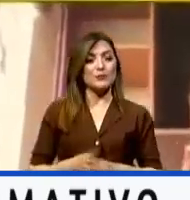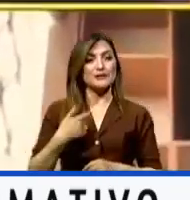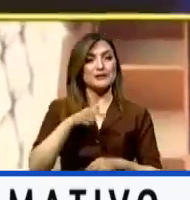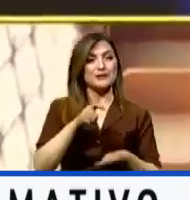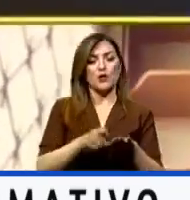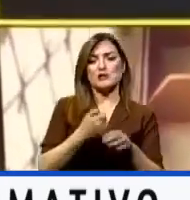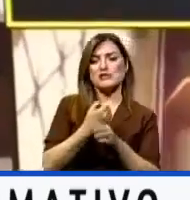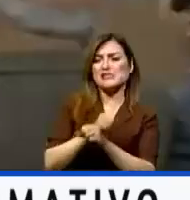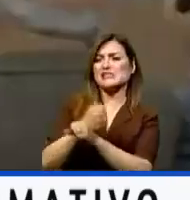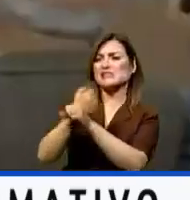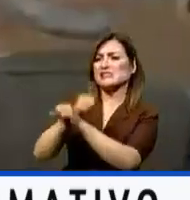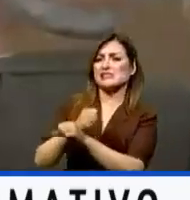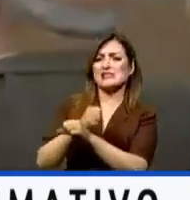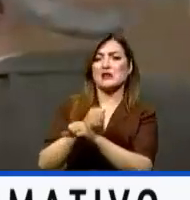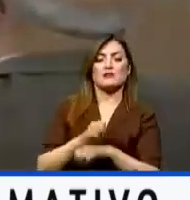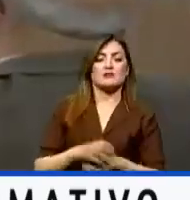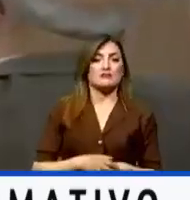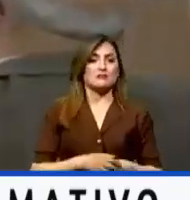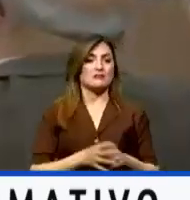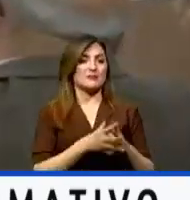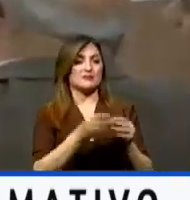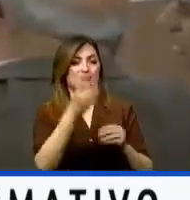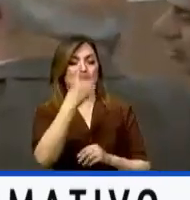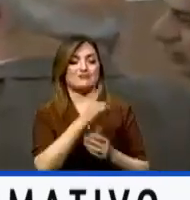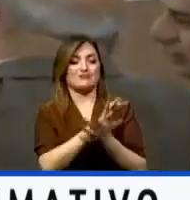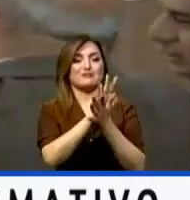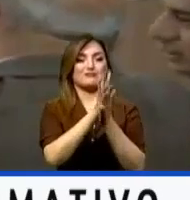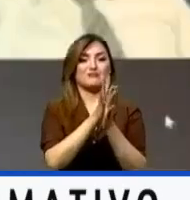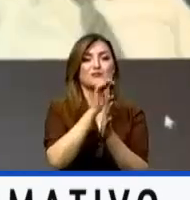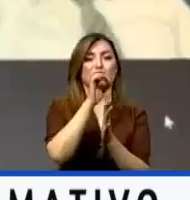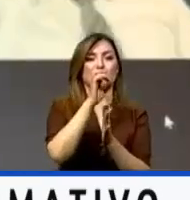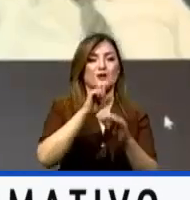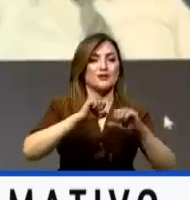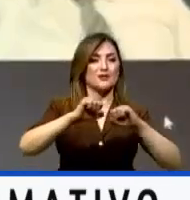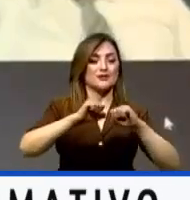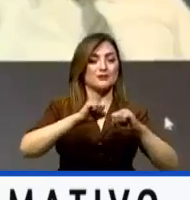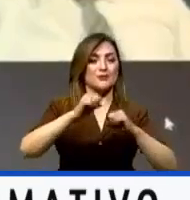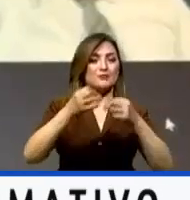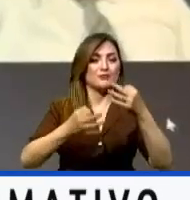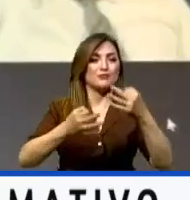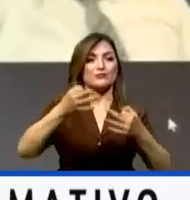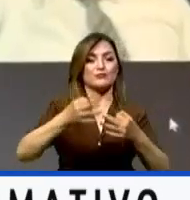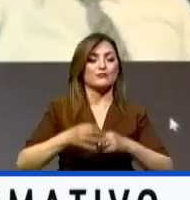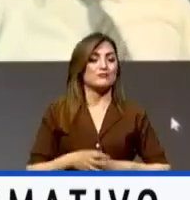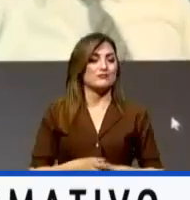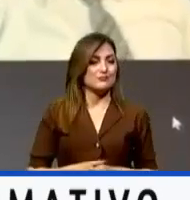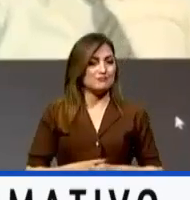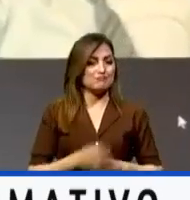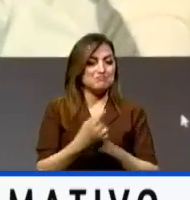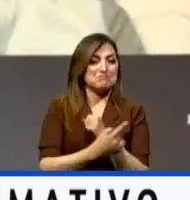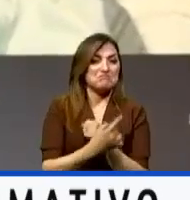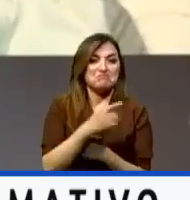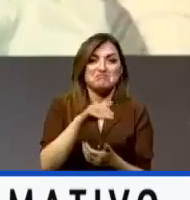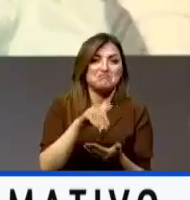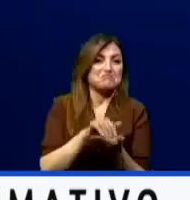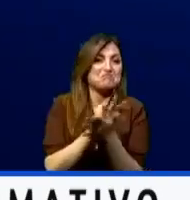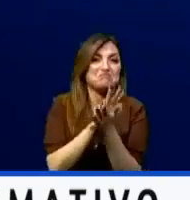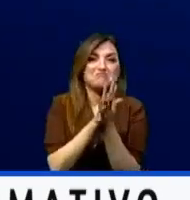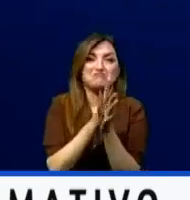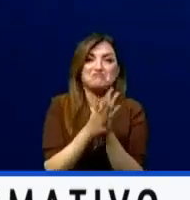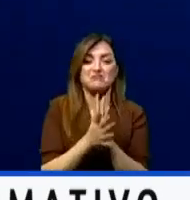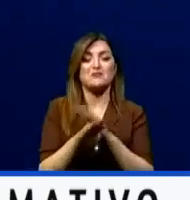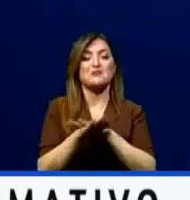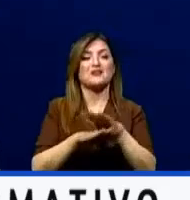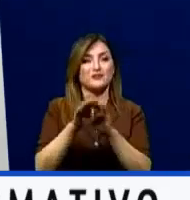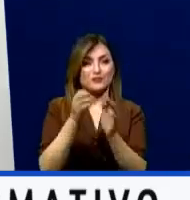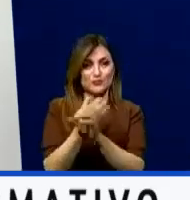recursos no se han resuelto todavía por la falta de diligencia de la justicia. De ahí que no hay sentencias en firme, que es en lo que se basa la defensa para insistir